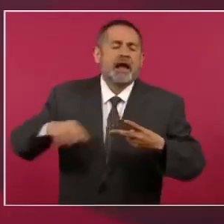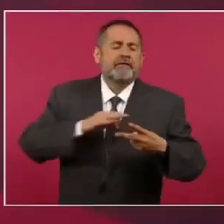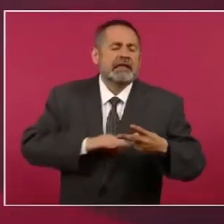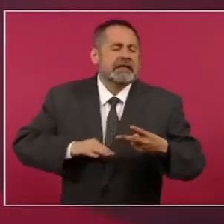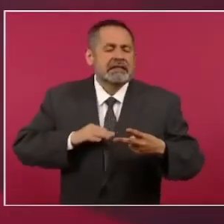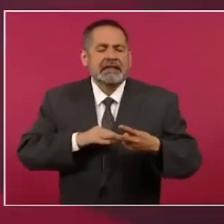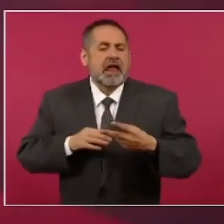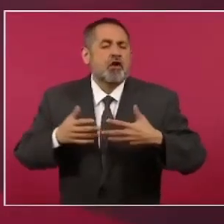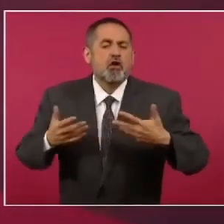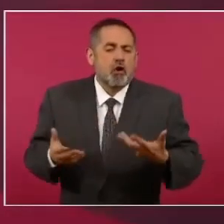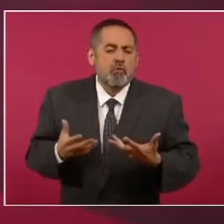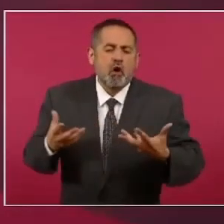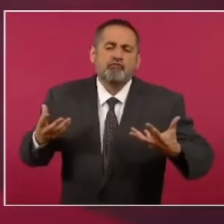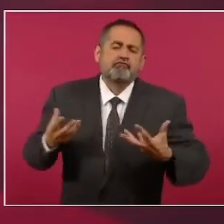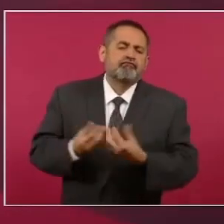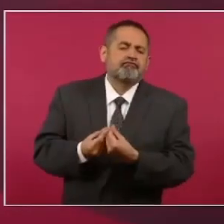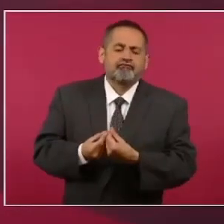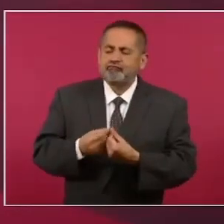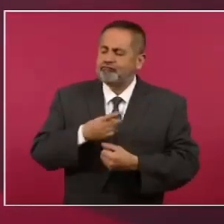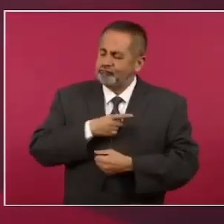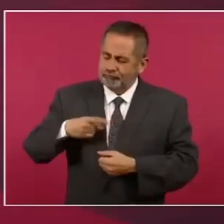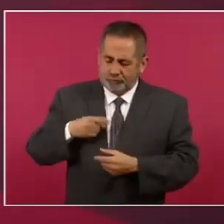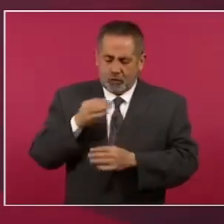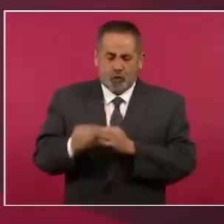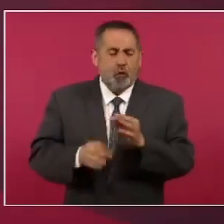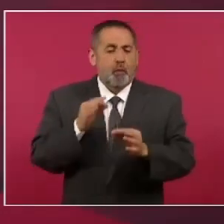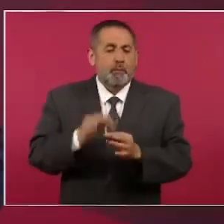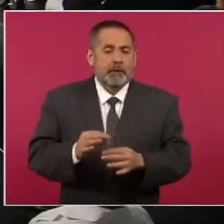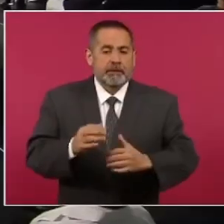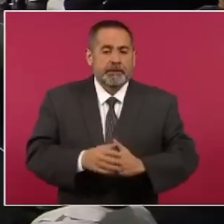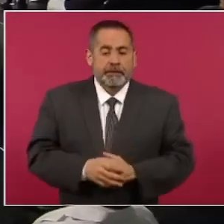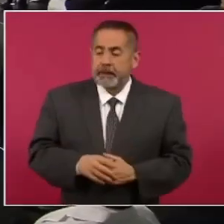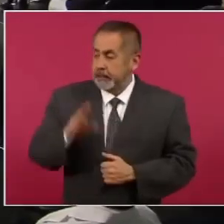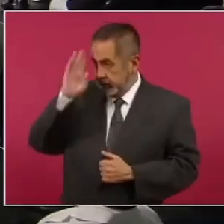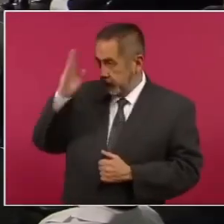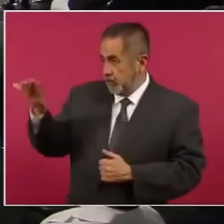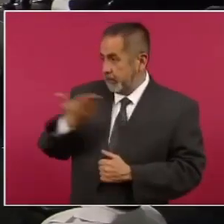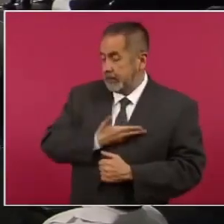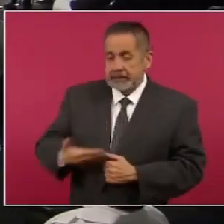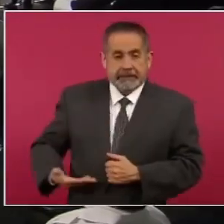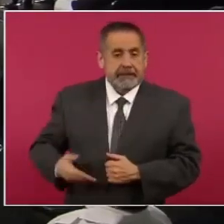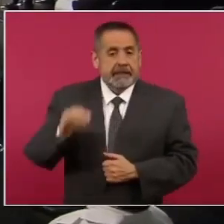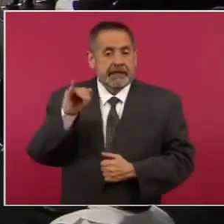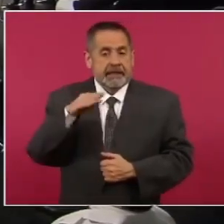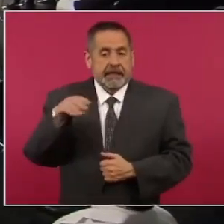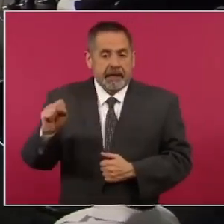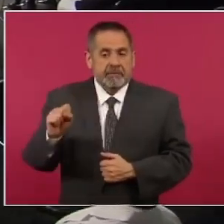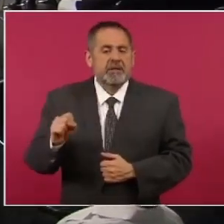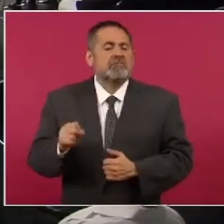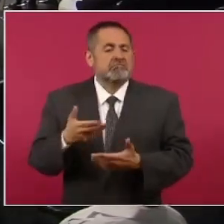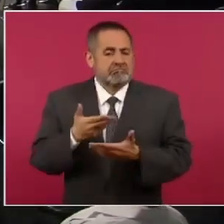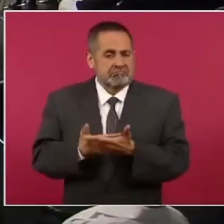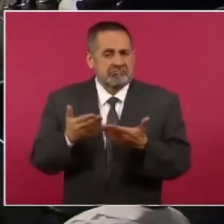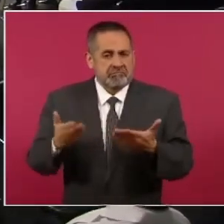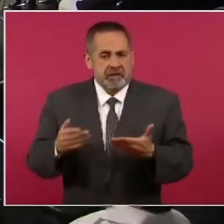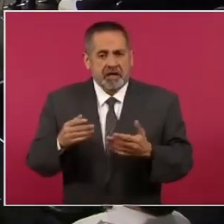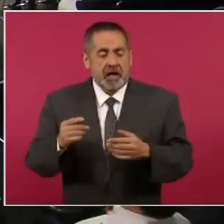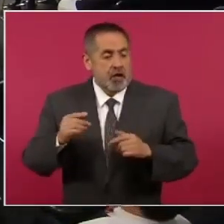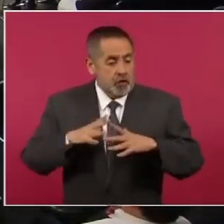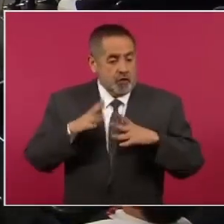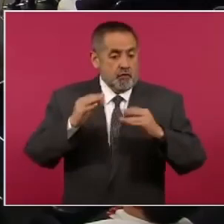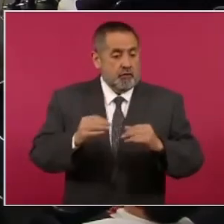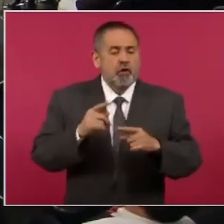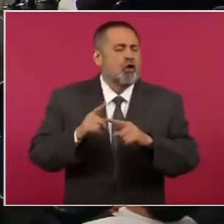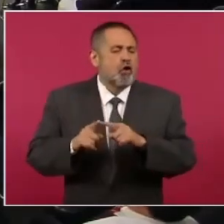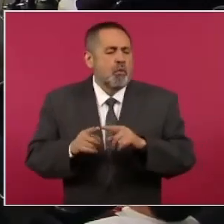el íntimo goce del deber cumplido. Señor presidente, el Instituto Mexicano del Seguro Social, que surgió de la